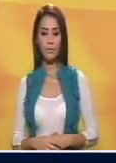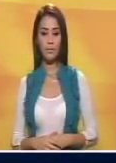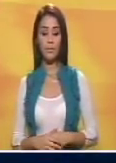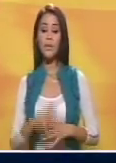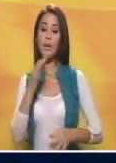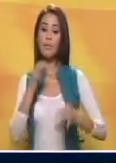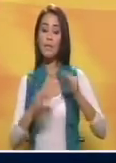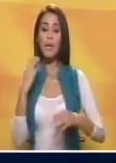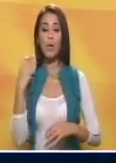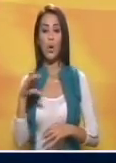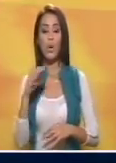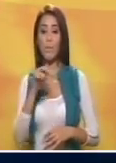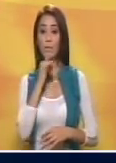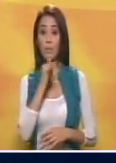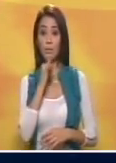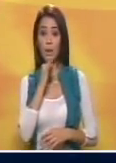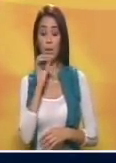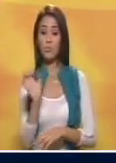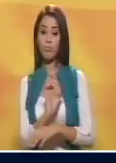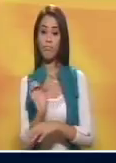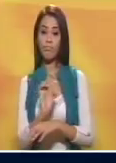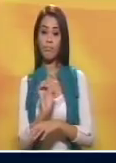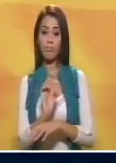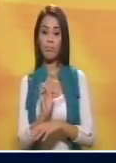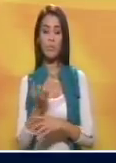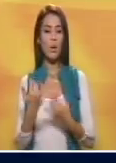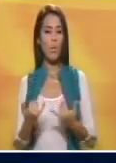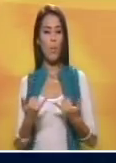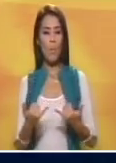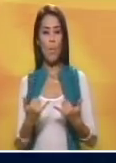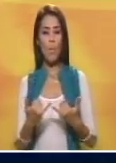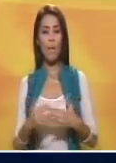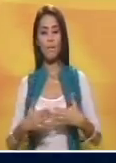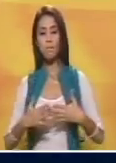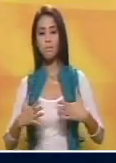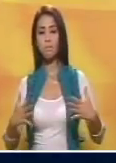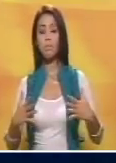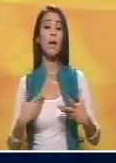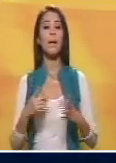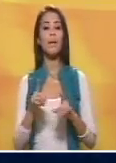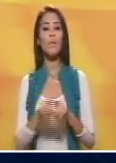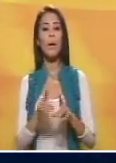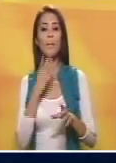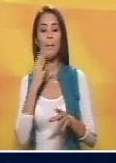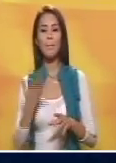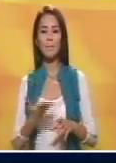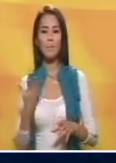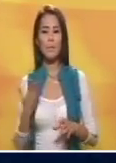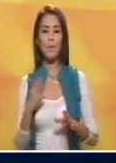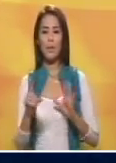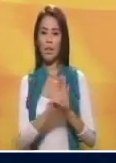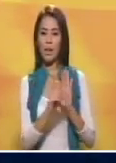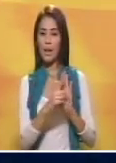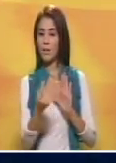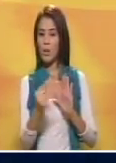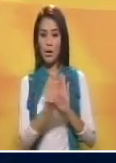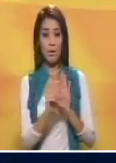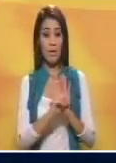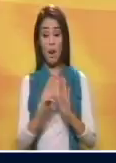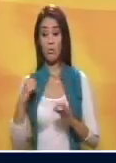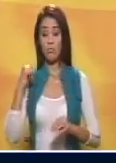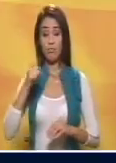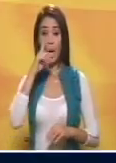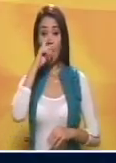Fiscales de Colombia afirmaron que Ecuador se habría convertido en el más grande lavadero de dinero de las FARC durante los últimos